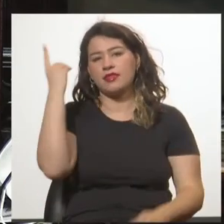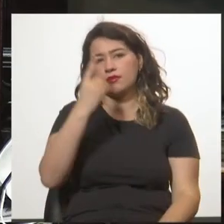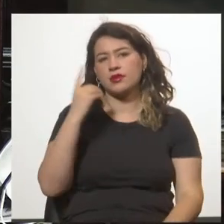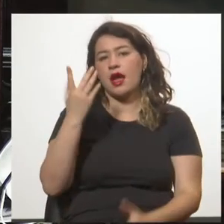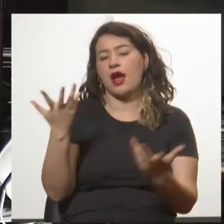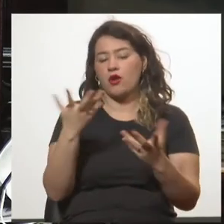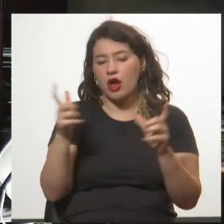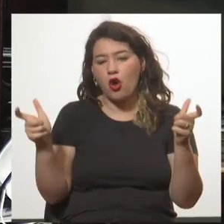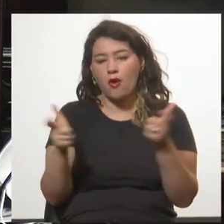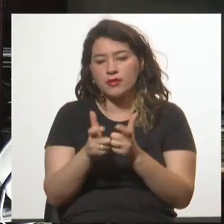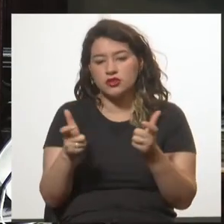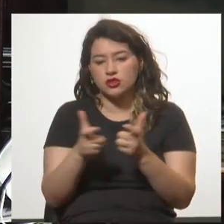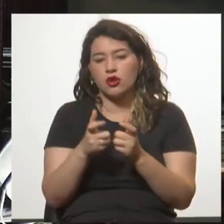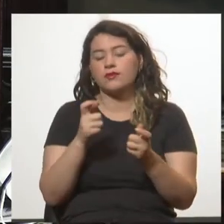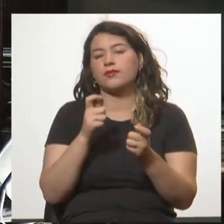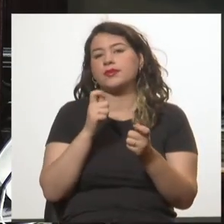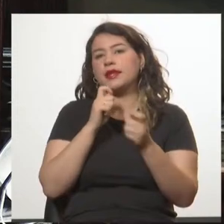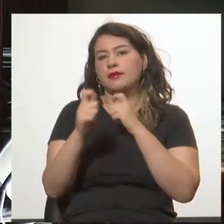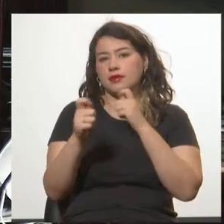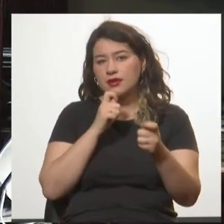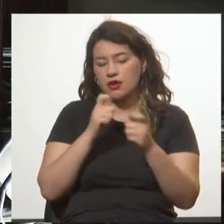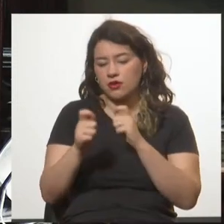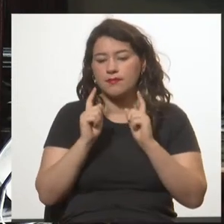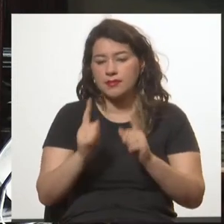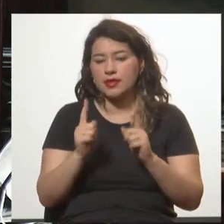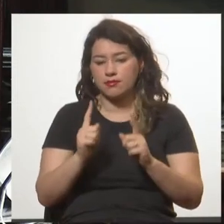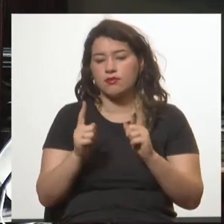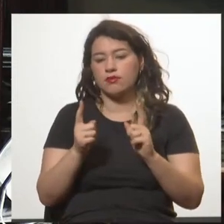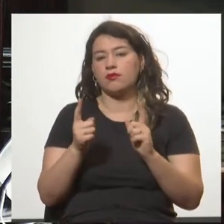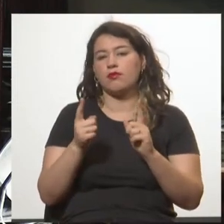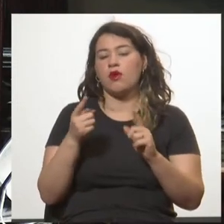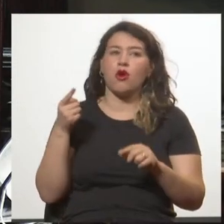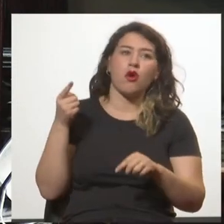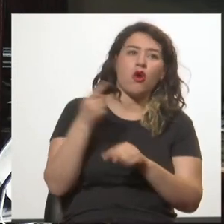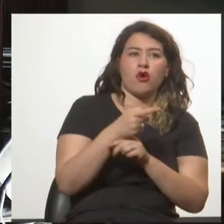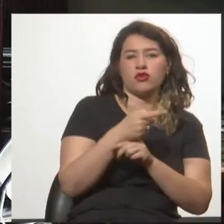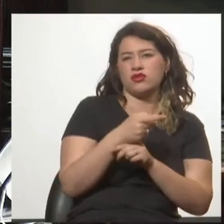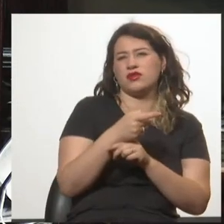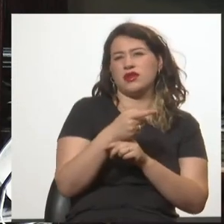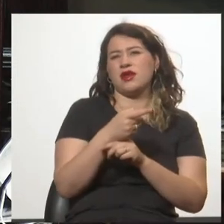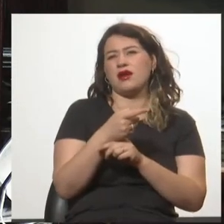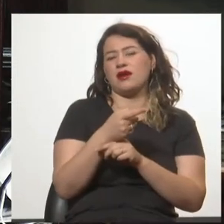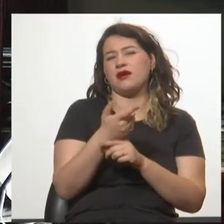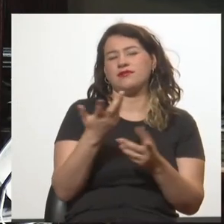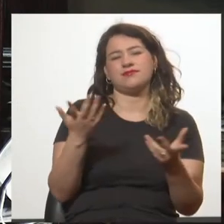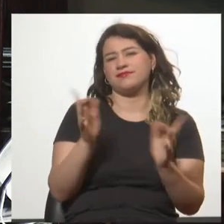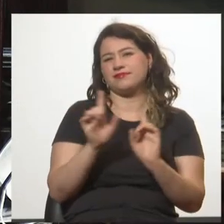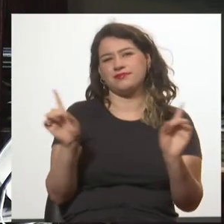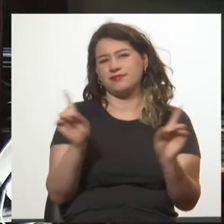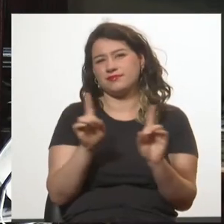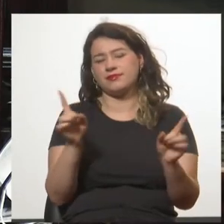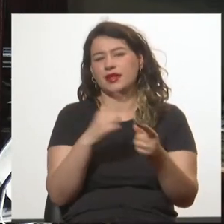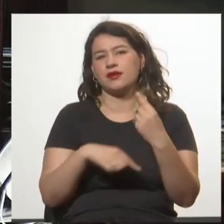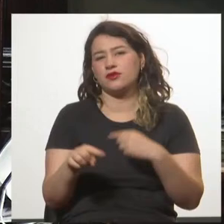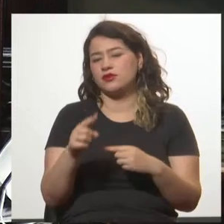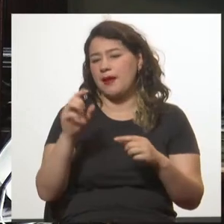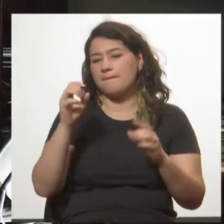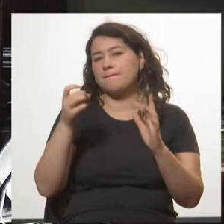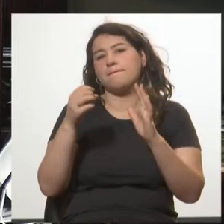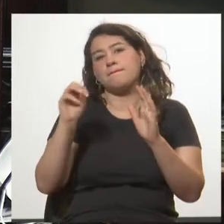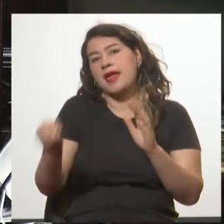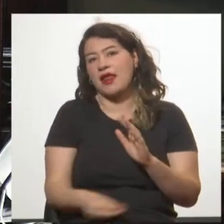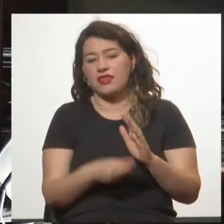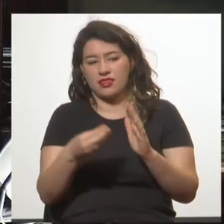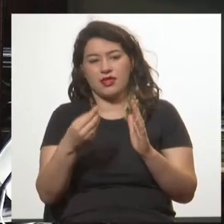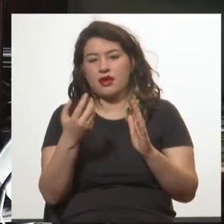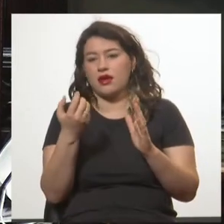comisión investigadora en la cual el investigador revista al mismo tiempo la calidad de acusador por este camino se degrada la calidad institucional democrática de la